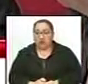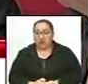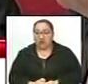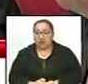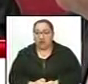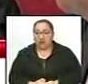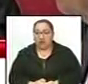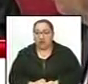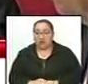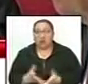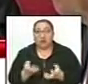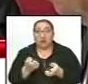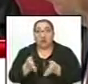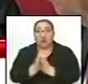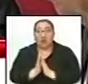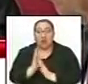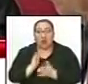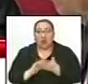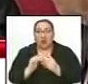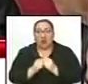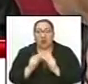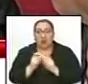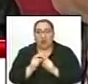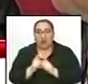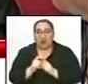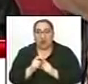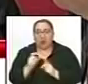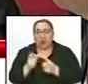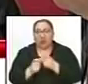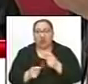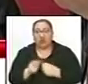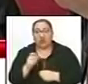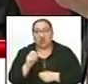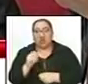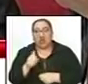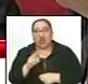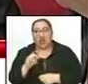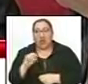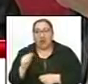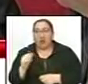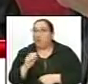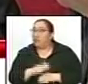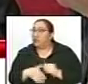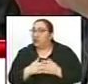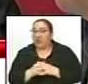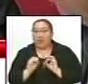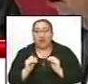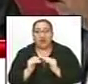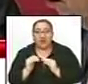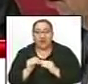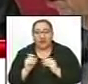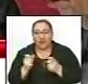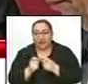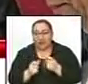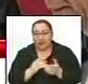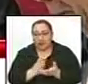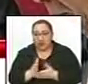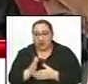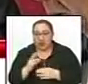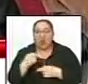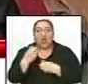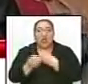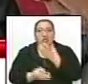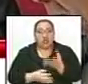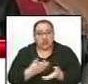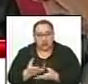congresista Aramayo se ha sentido aludida por el tema del blindaje. Yo lo que he dicho es que en la misma línea de la congresista que ha hecho un